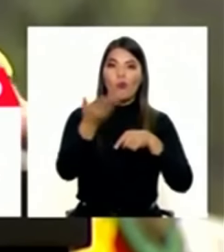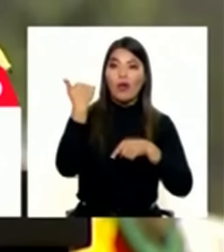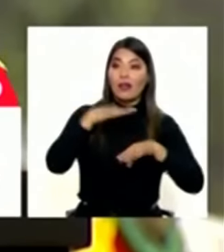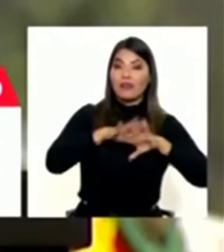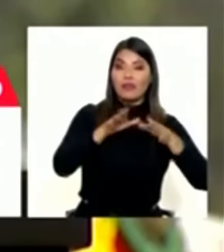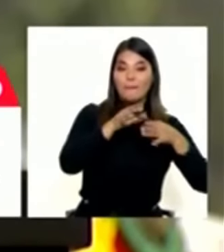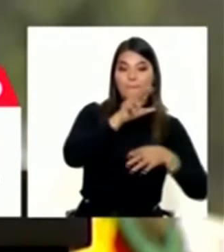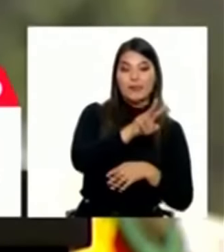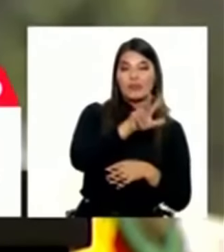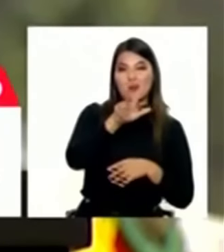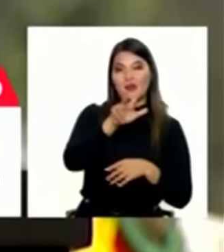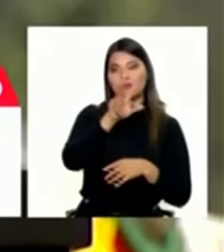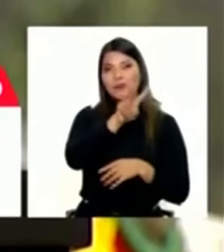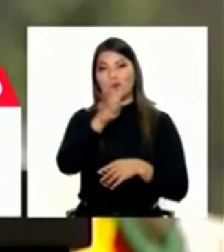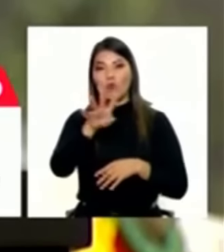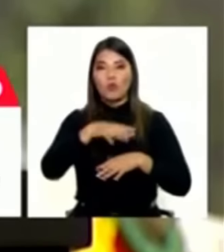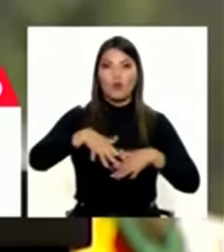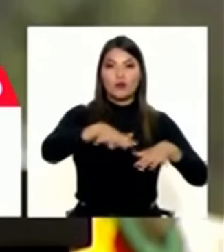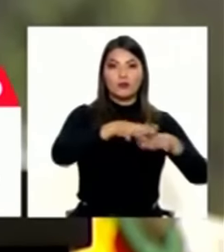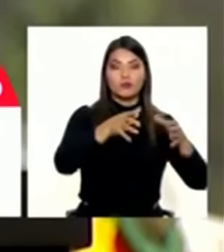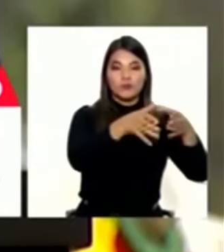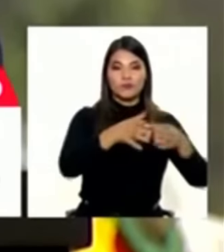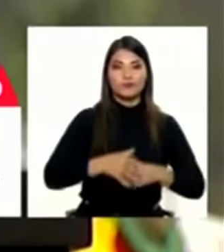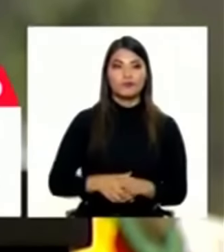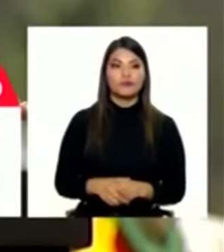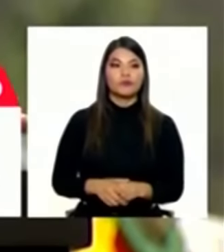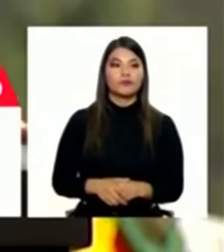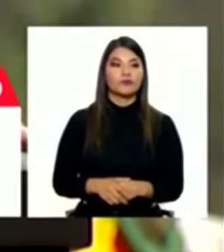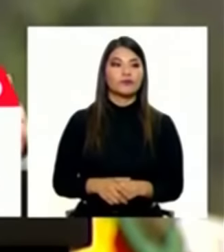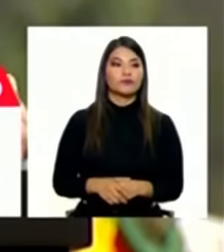Sentinel 23 y 24.